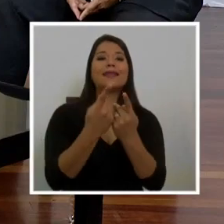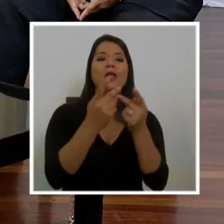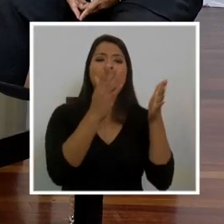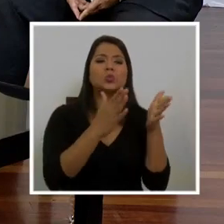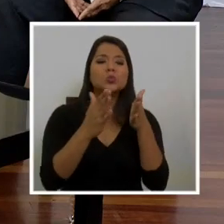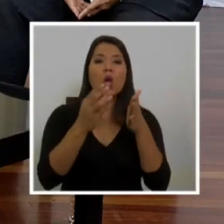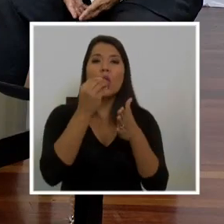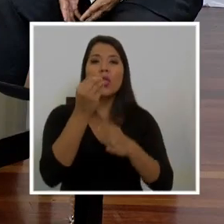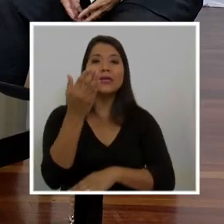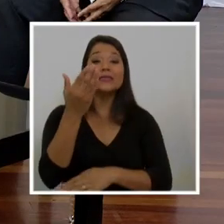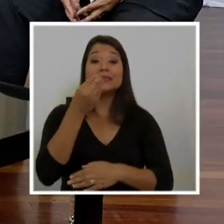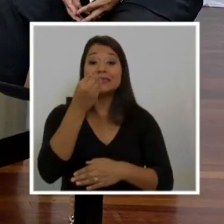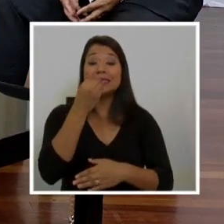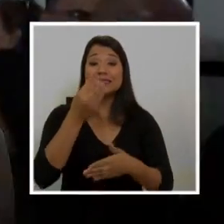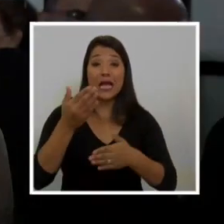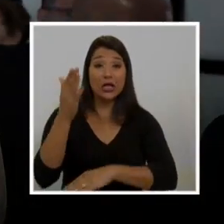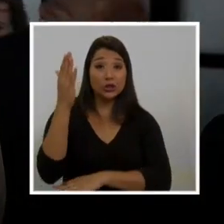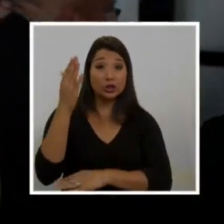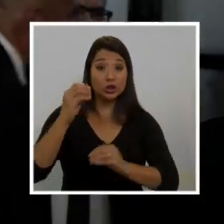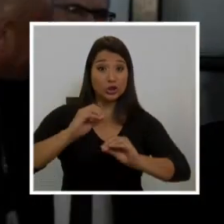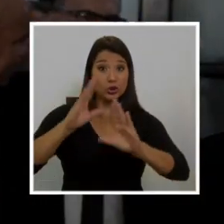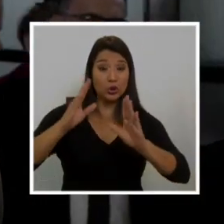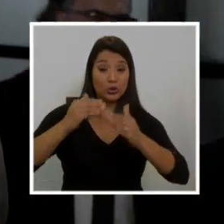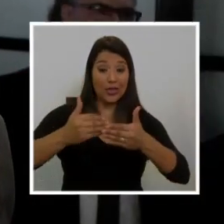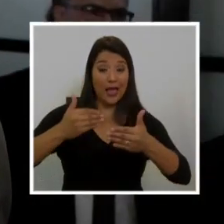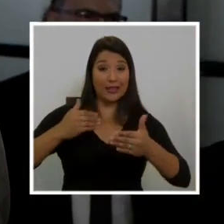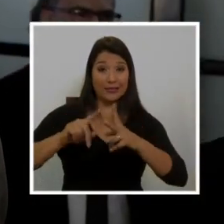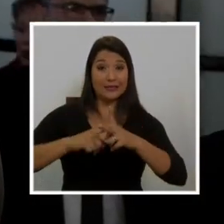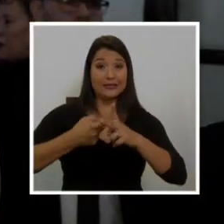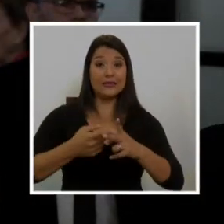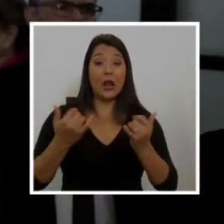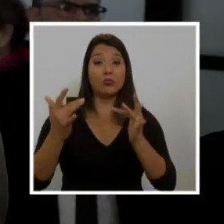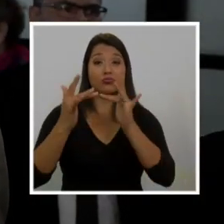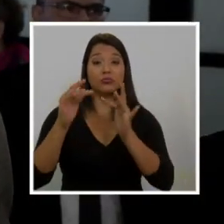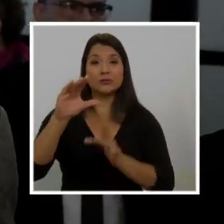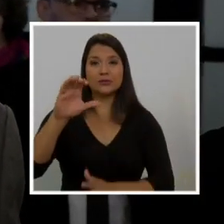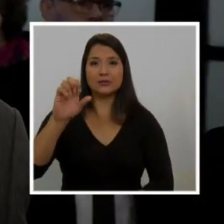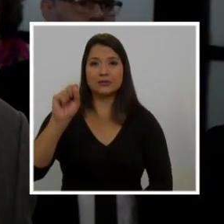será esta sesión solemne. Vamos con César. Buenos días, Melanie. Buenos días a doña Laura y a quienes nos sigan a través de